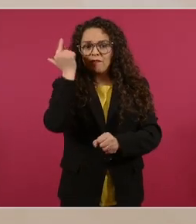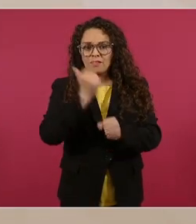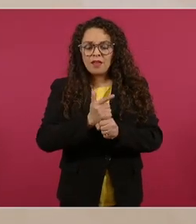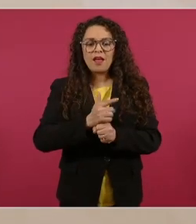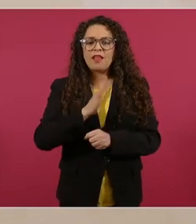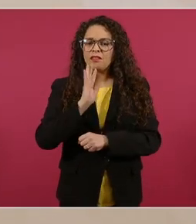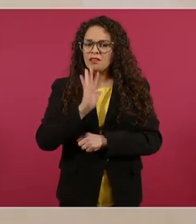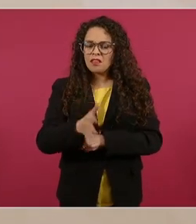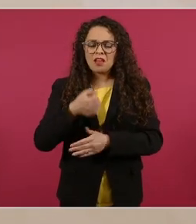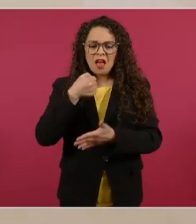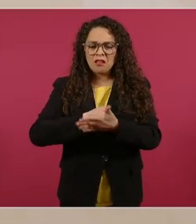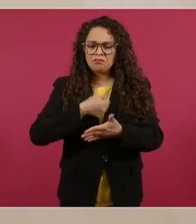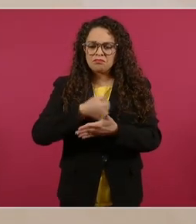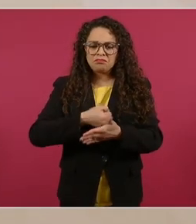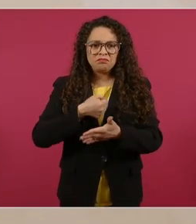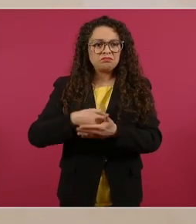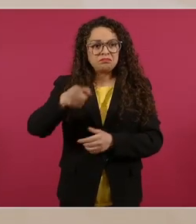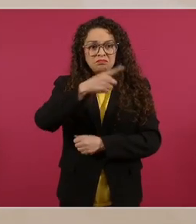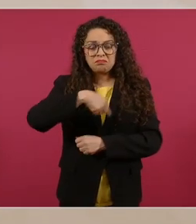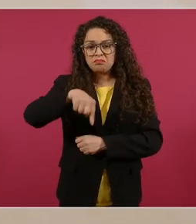no va a permitir ningún retroceso.